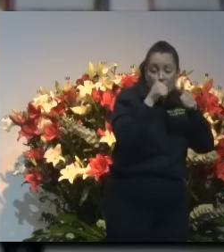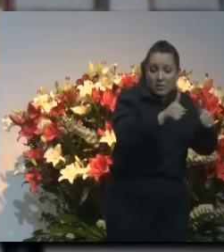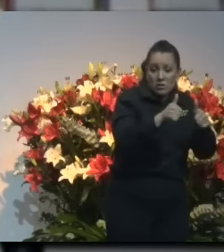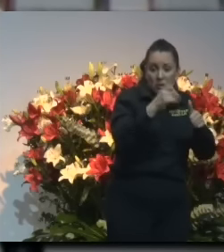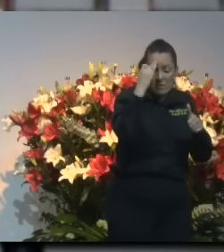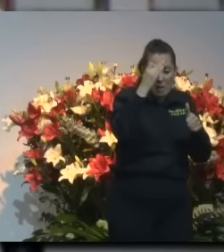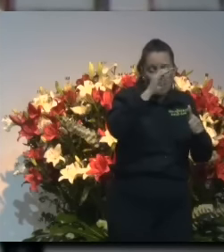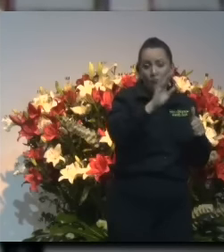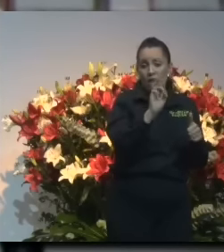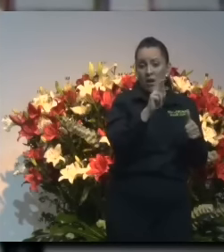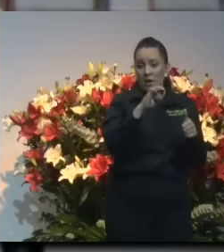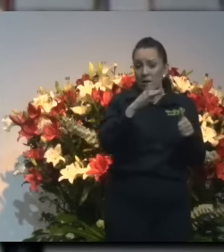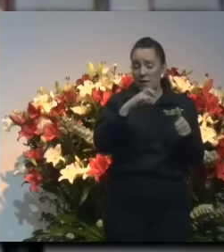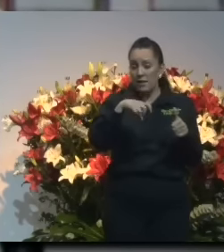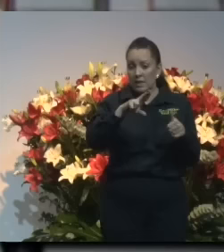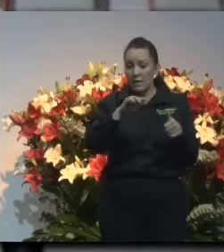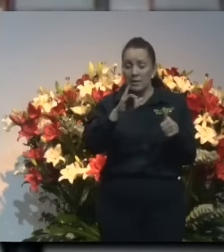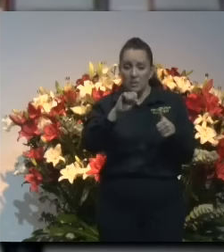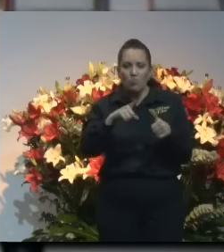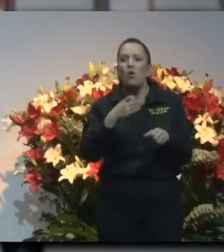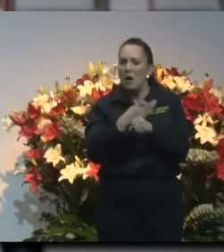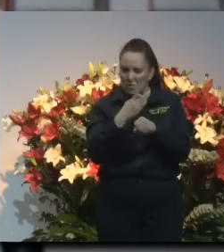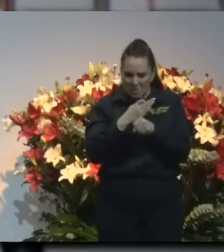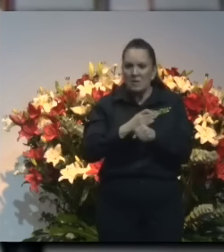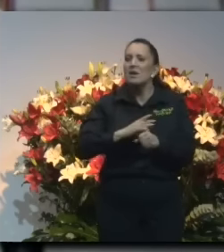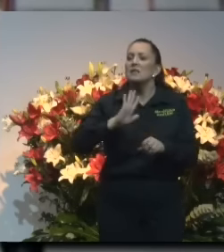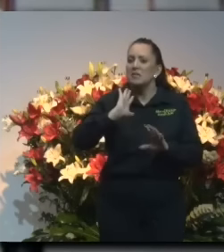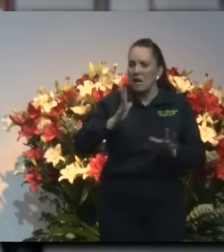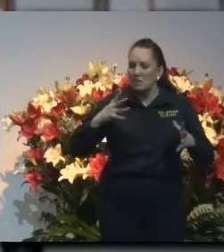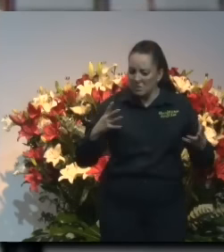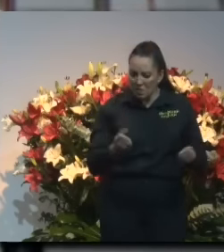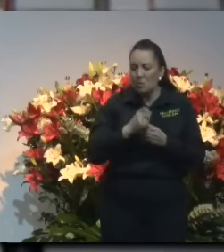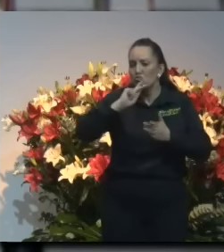fortalecer y rescatar muchos de nuestros idiomas indígenas.